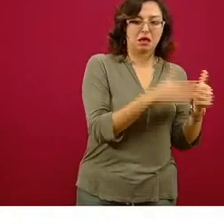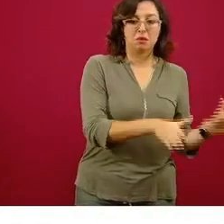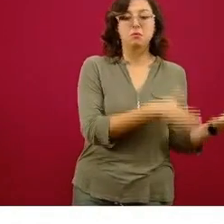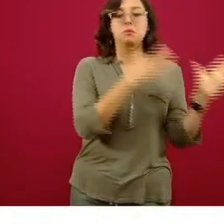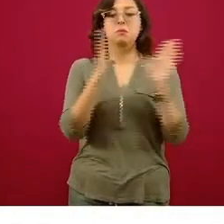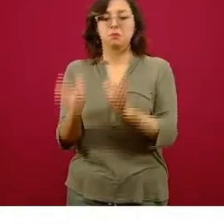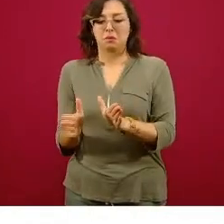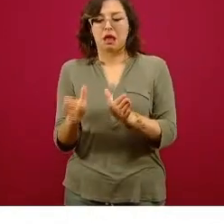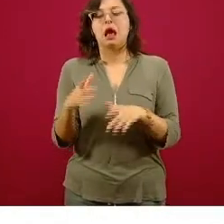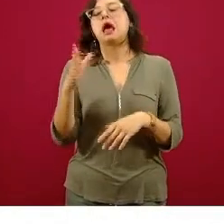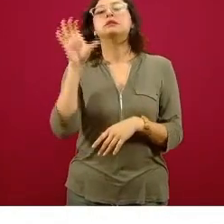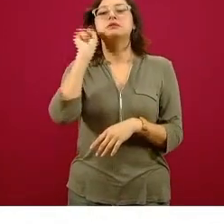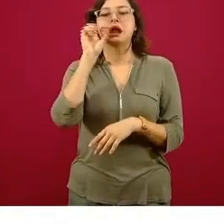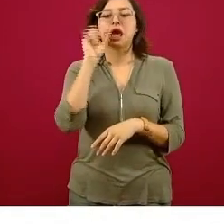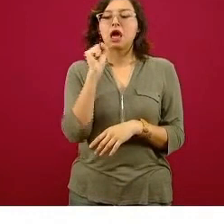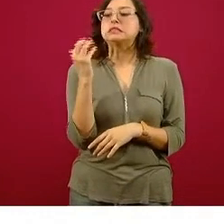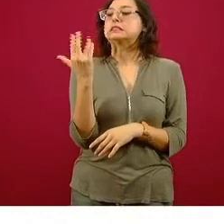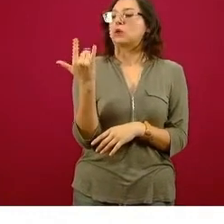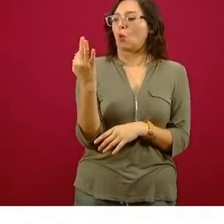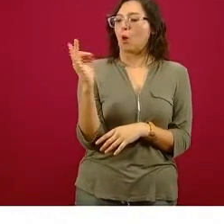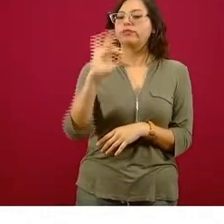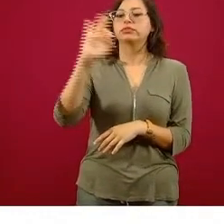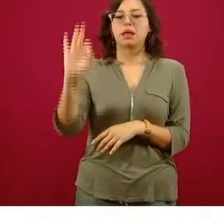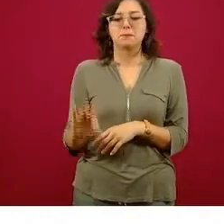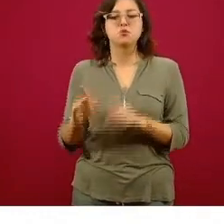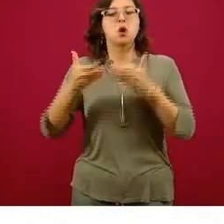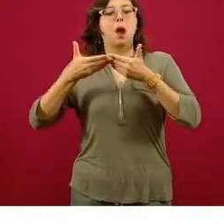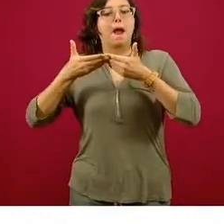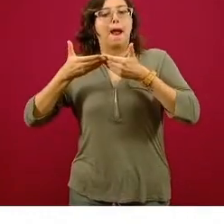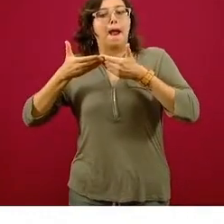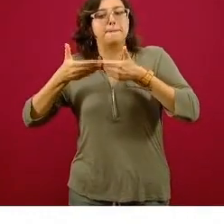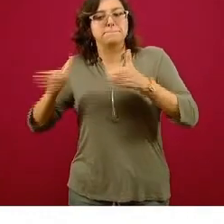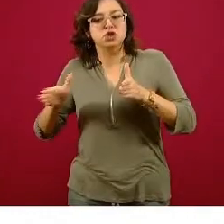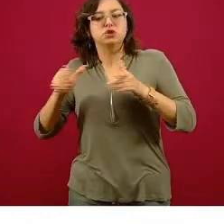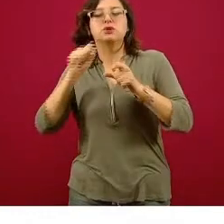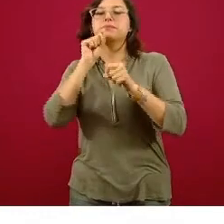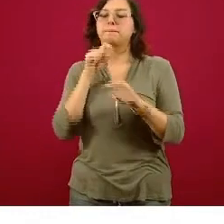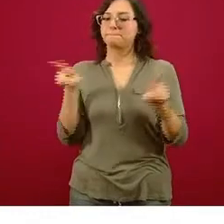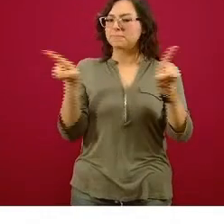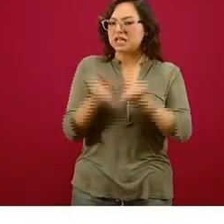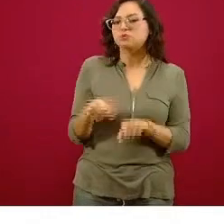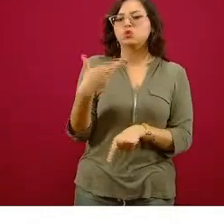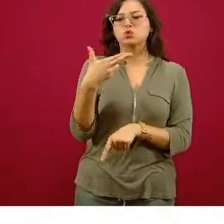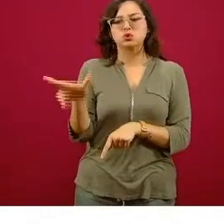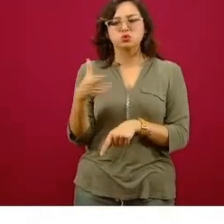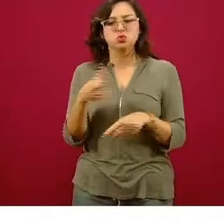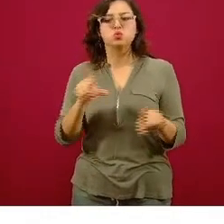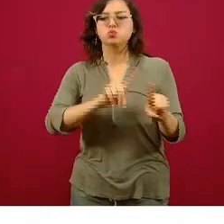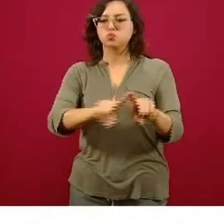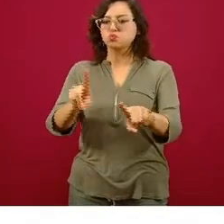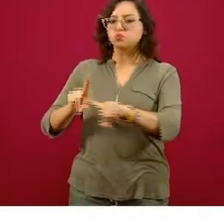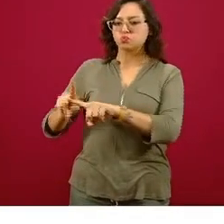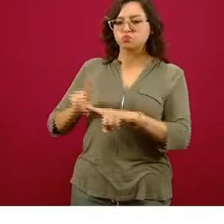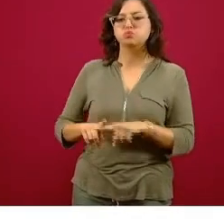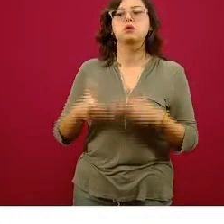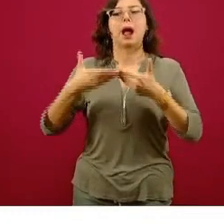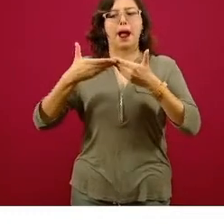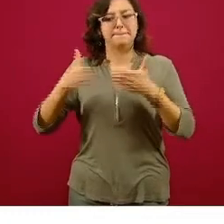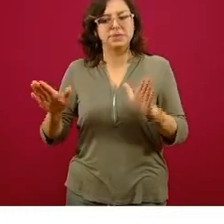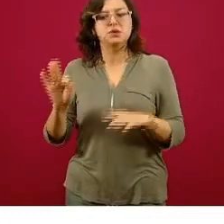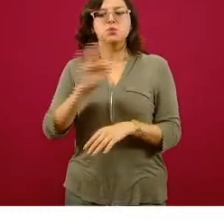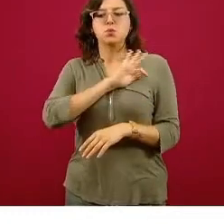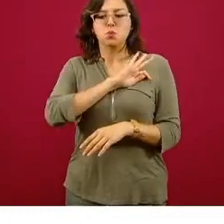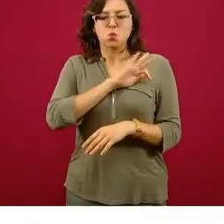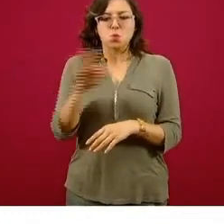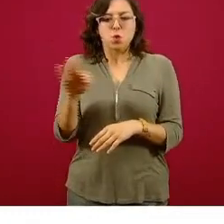un 50%, ya con una apertura diferente, así también un 50% las áreas comunes.